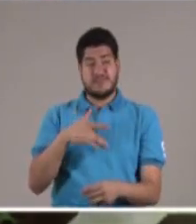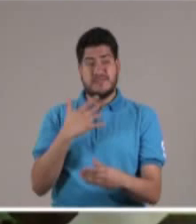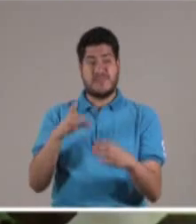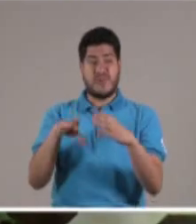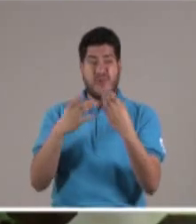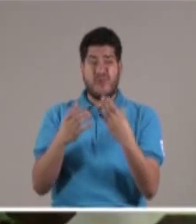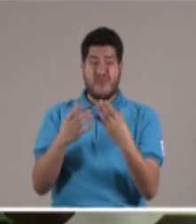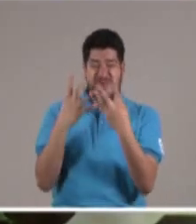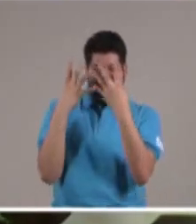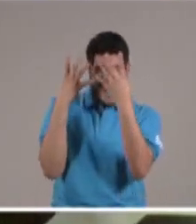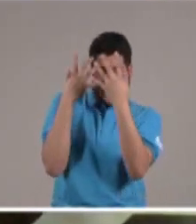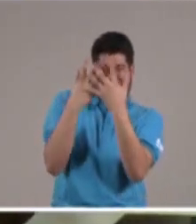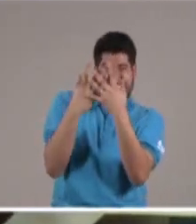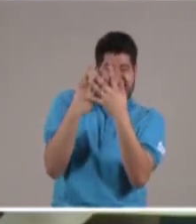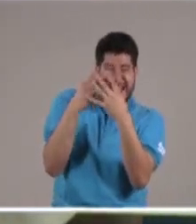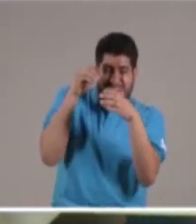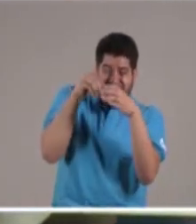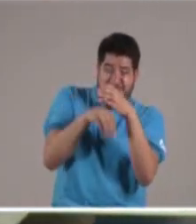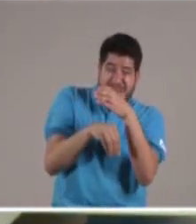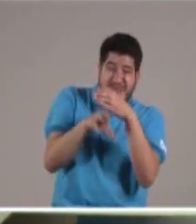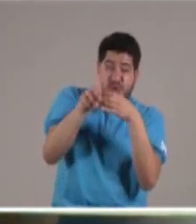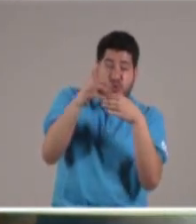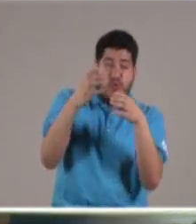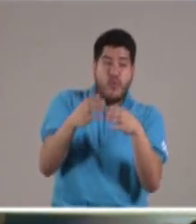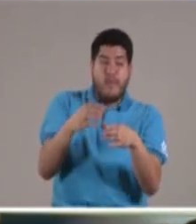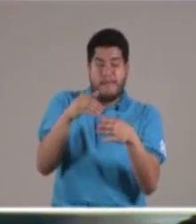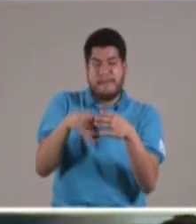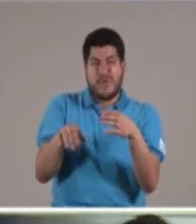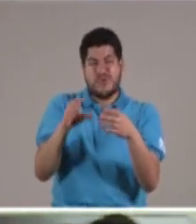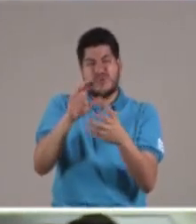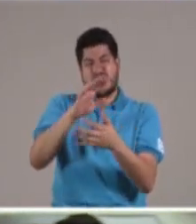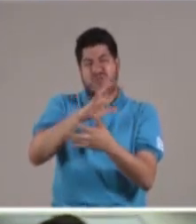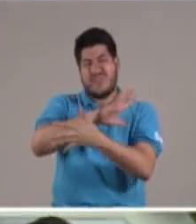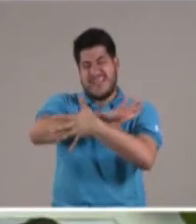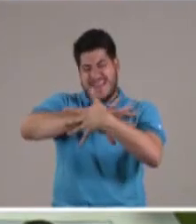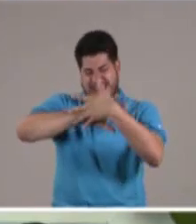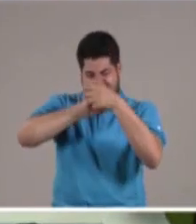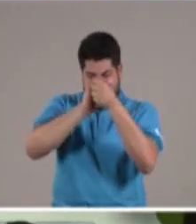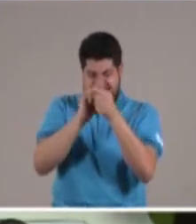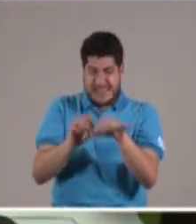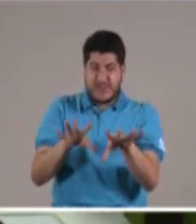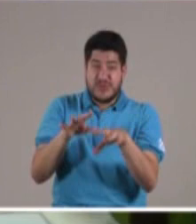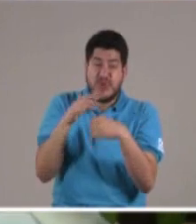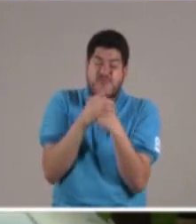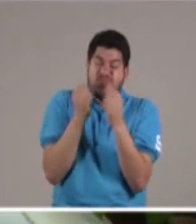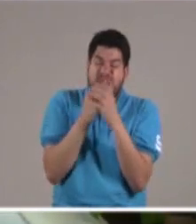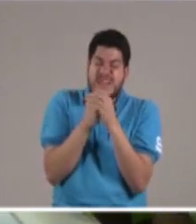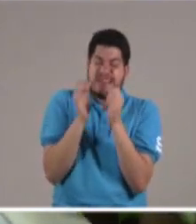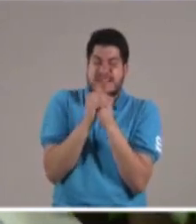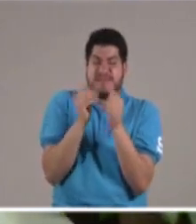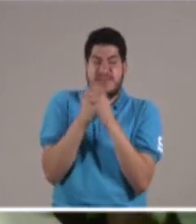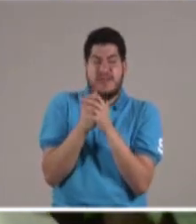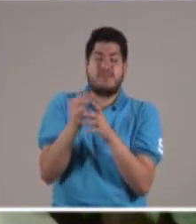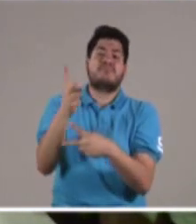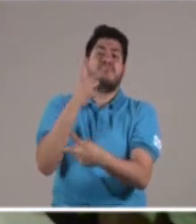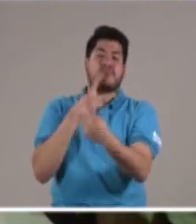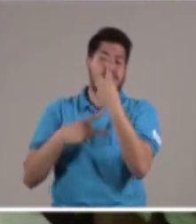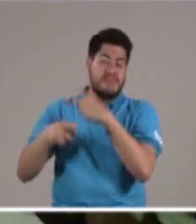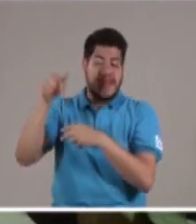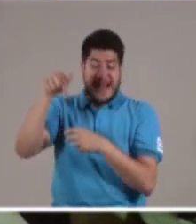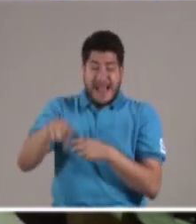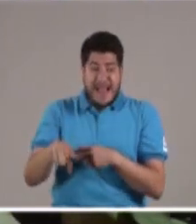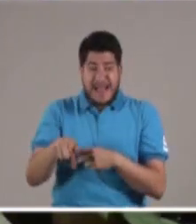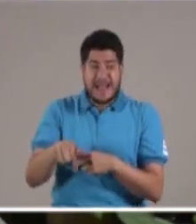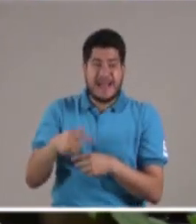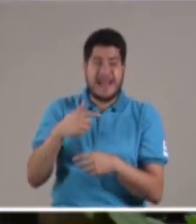encerrado en un pozo pozo de destrucción pozo de desesperación Ven para acá y